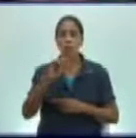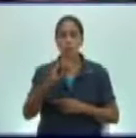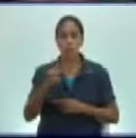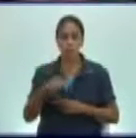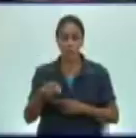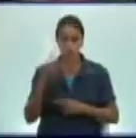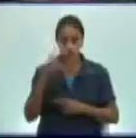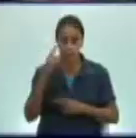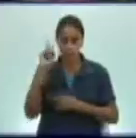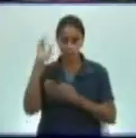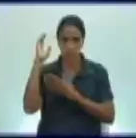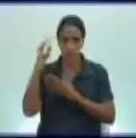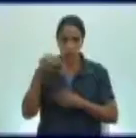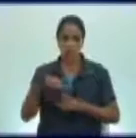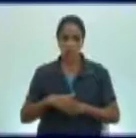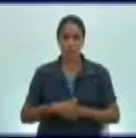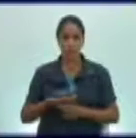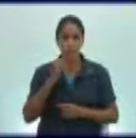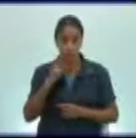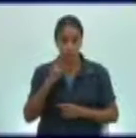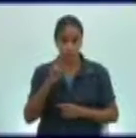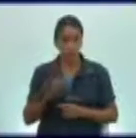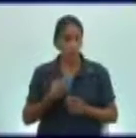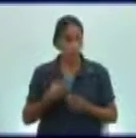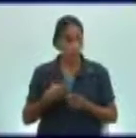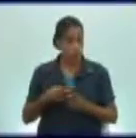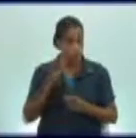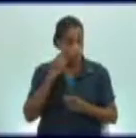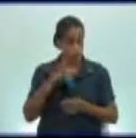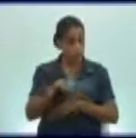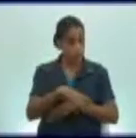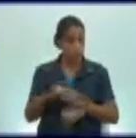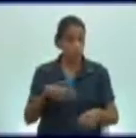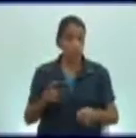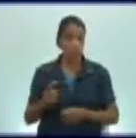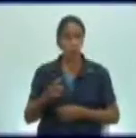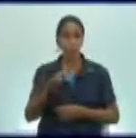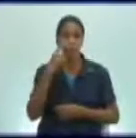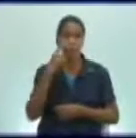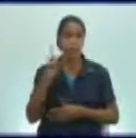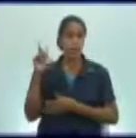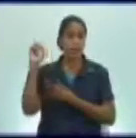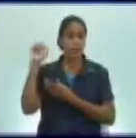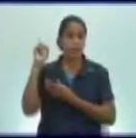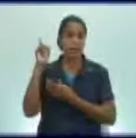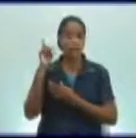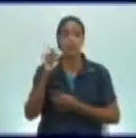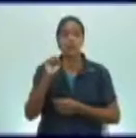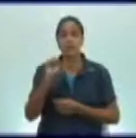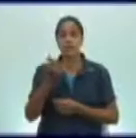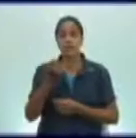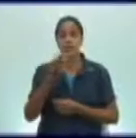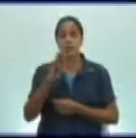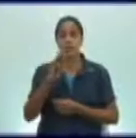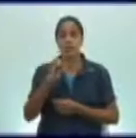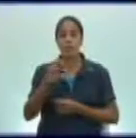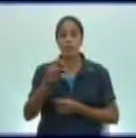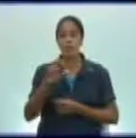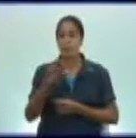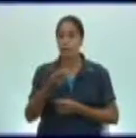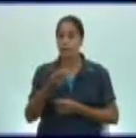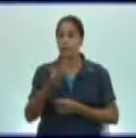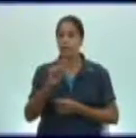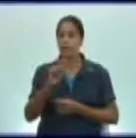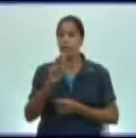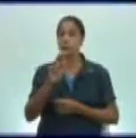diapositiva. También encontramos como anélido la sabela, el tubifex, recuerden,